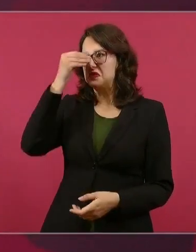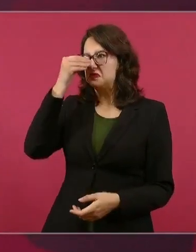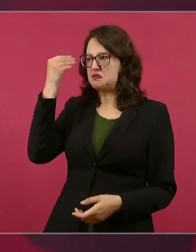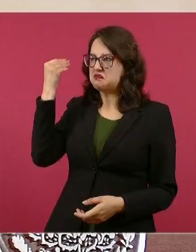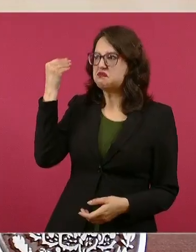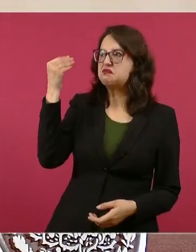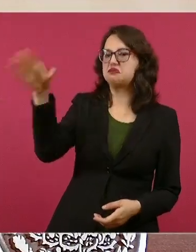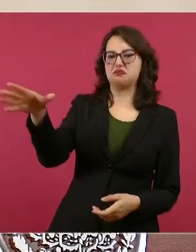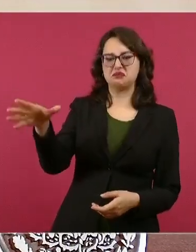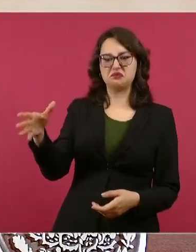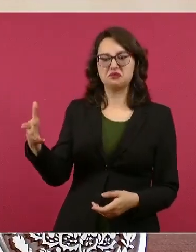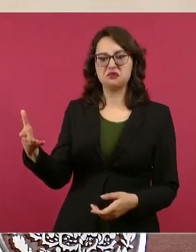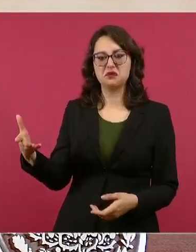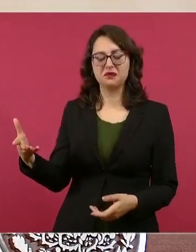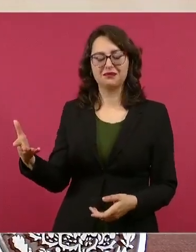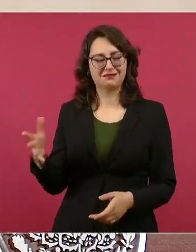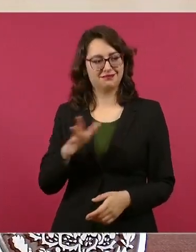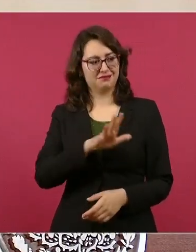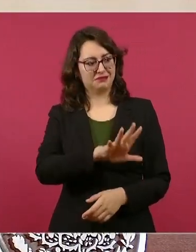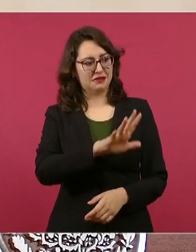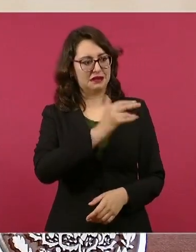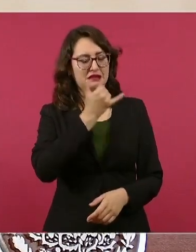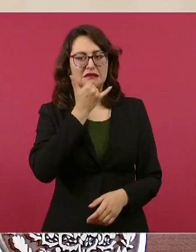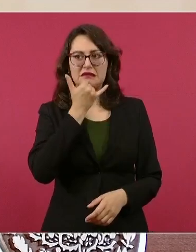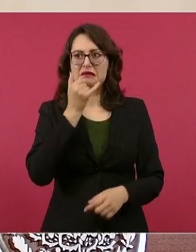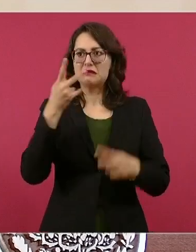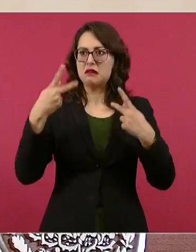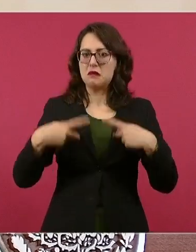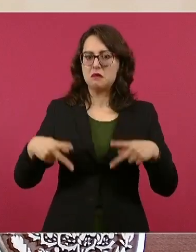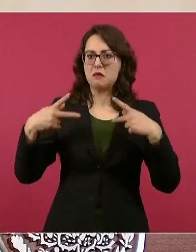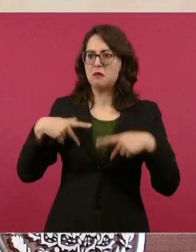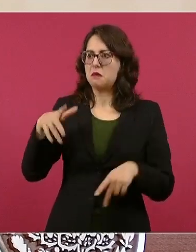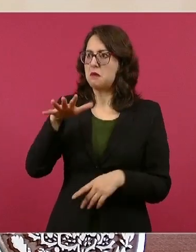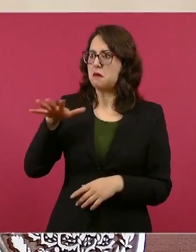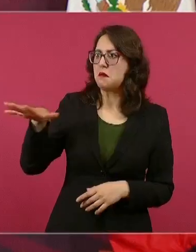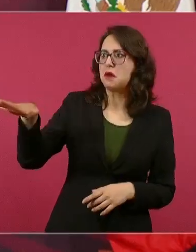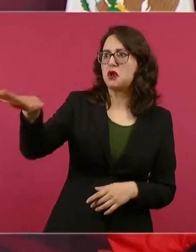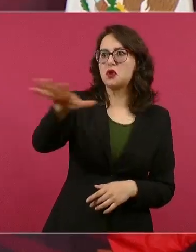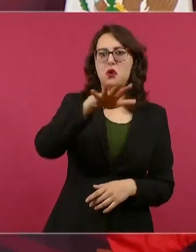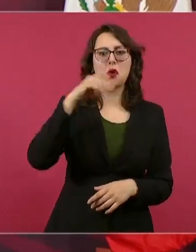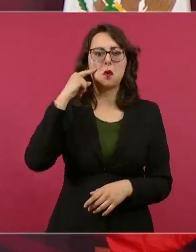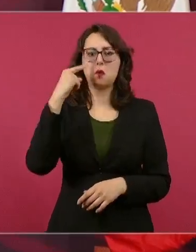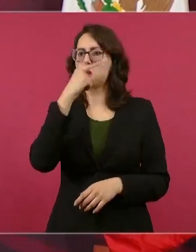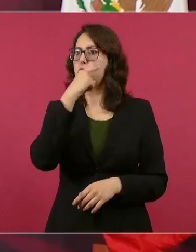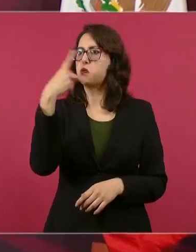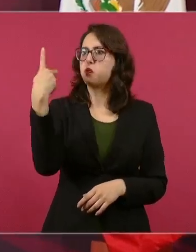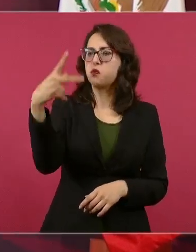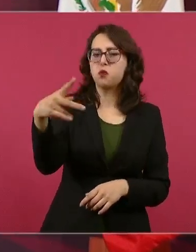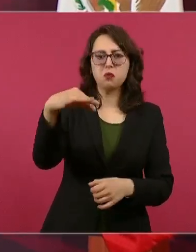Para empezar, es una falta de respeto al pueblo del Estado de México.